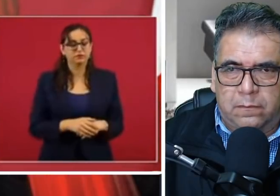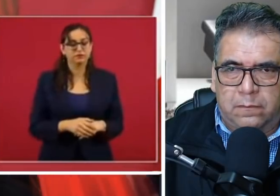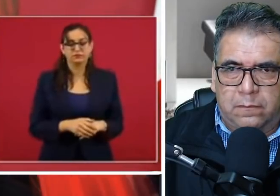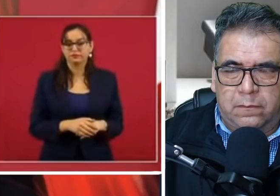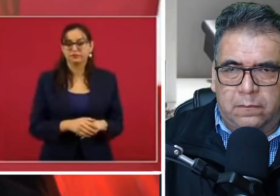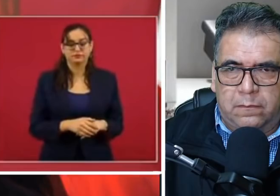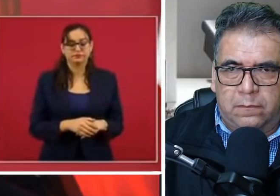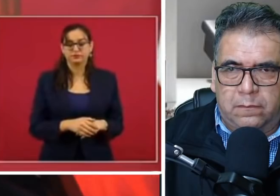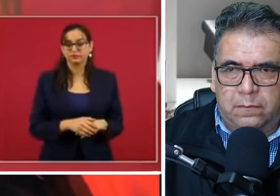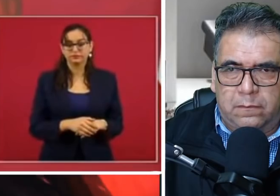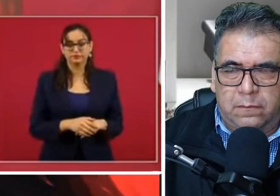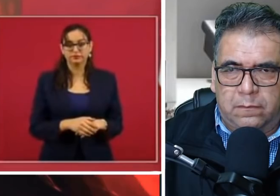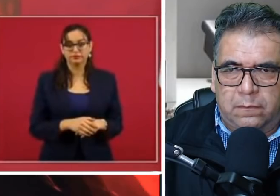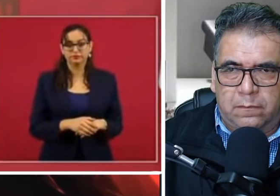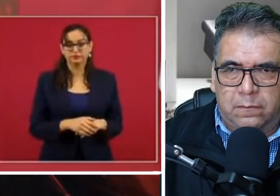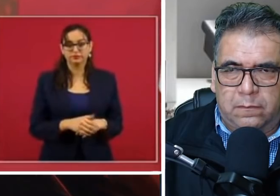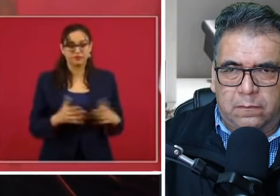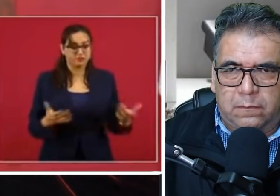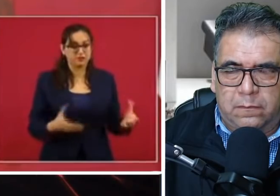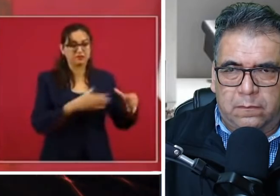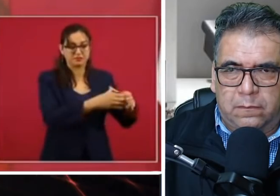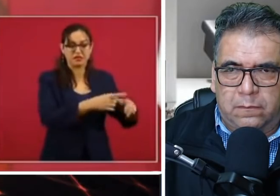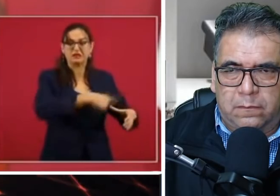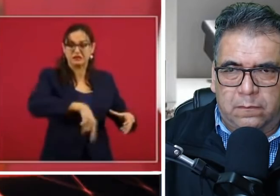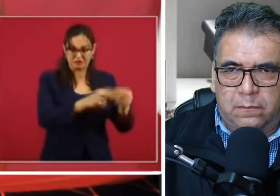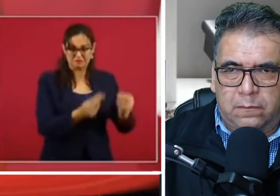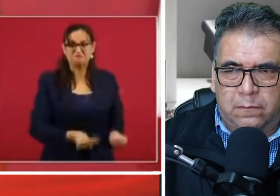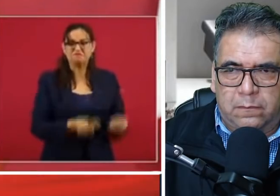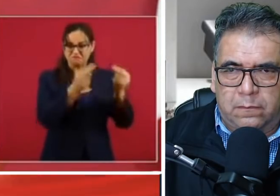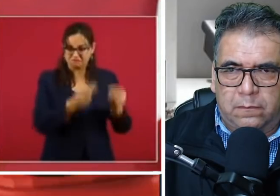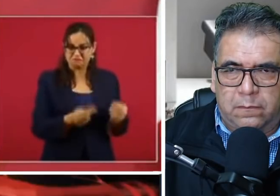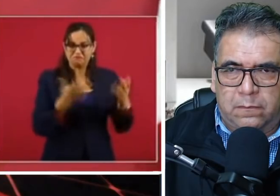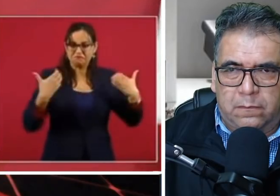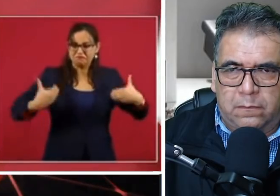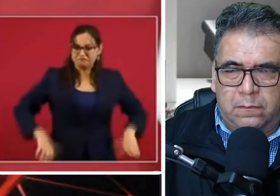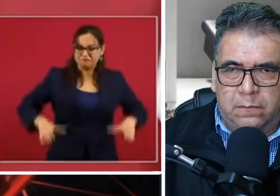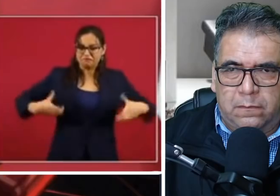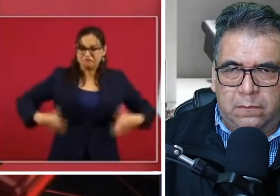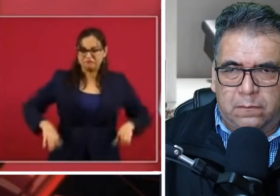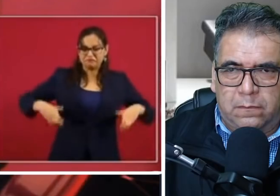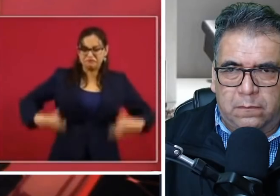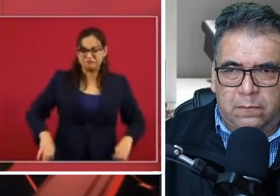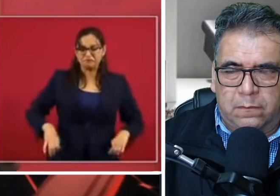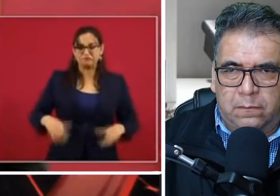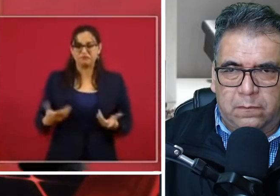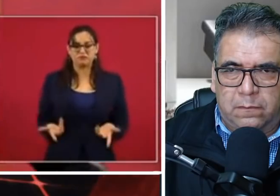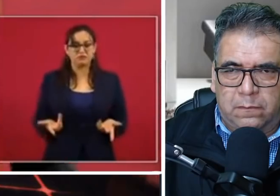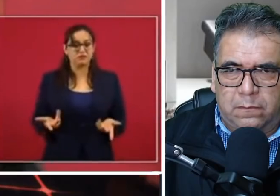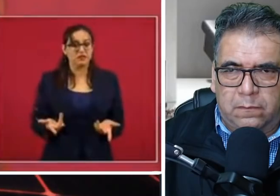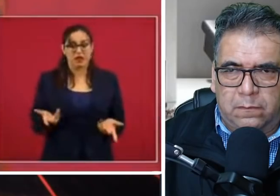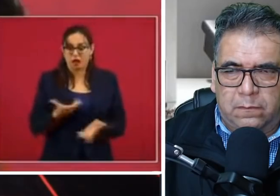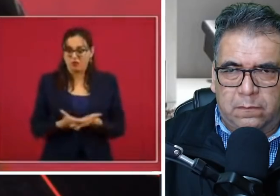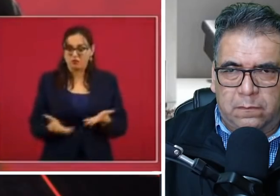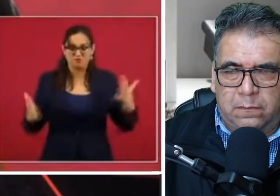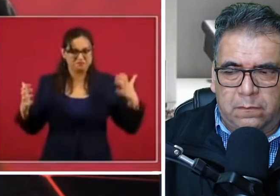de estos grupos que hacían jugosos negocios al amparo del poder público, se lanzan,